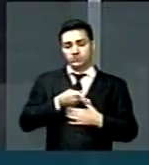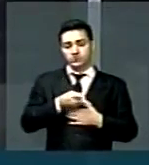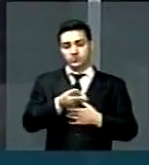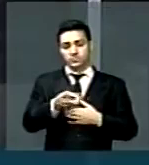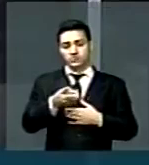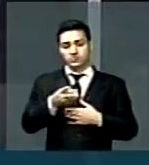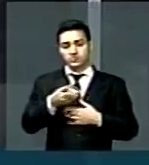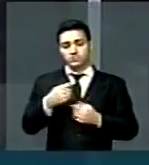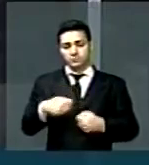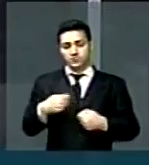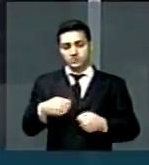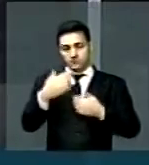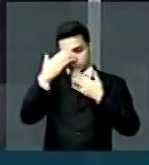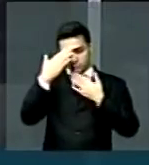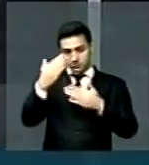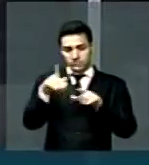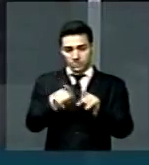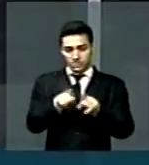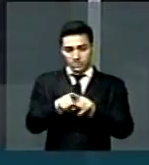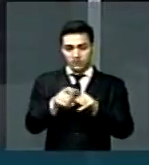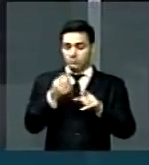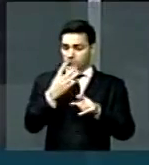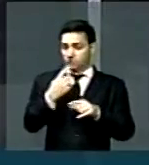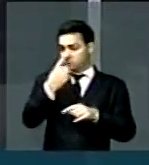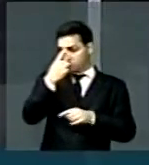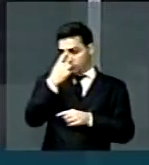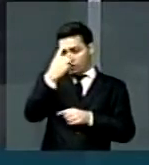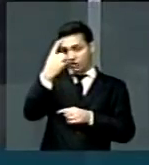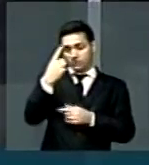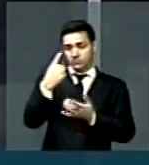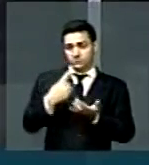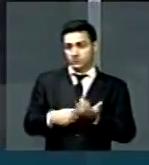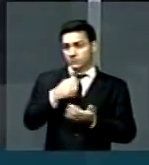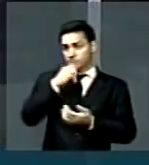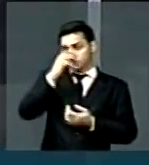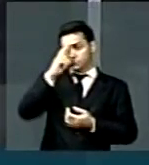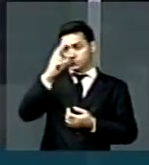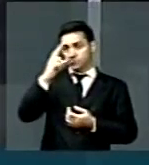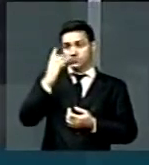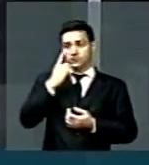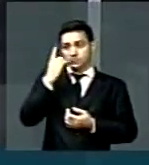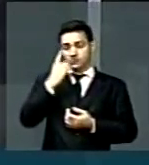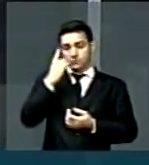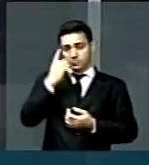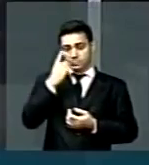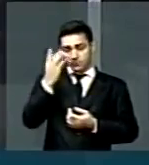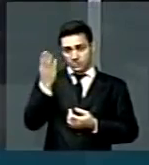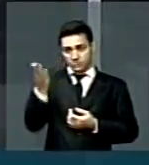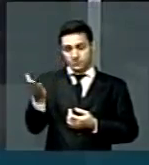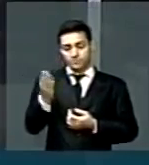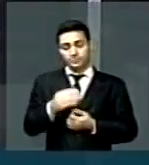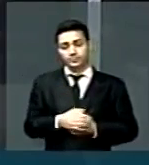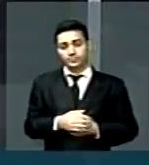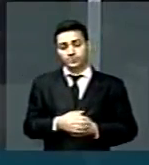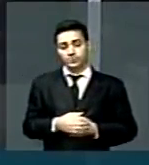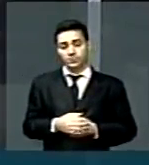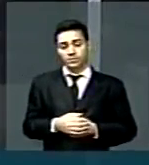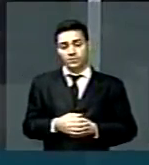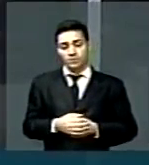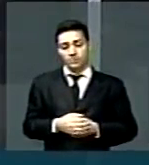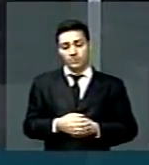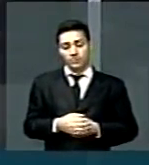enaltecer esta iniciativa del señor diputado Portillo Mosqueros,